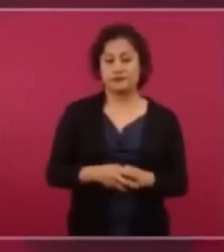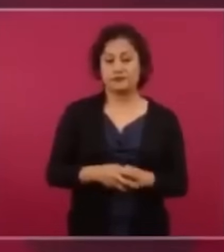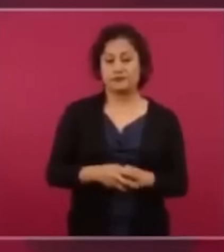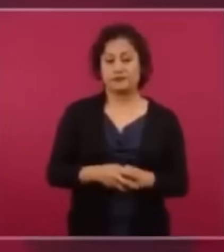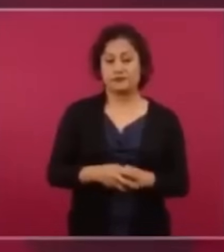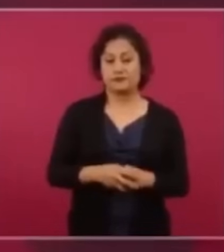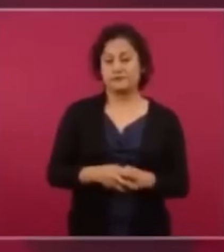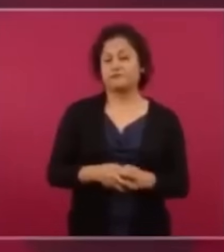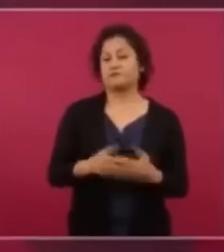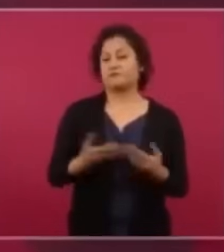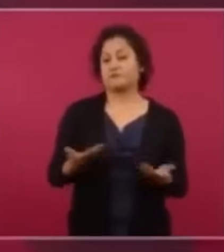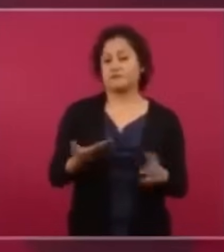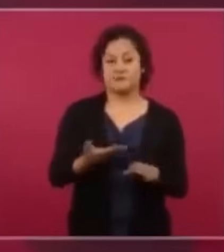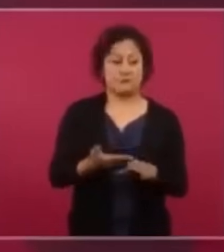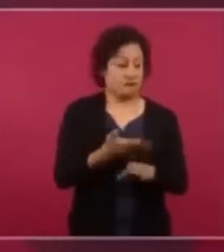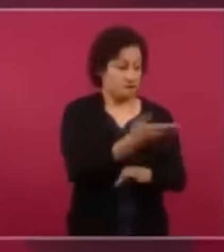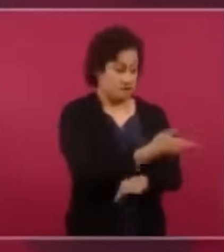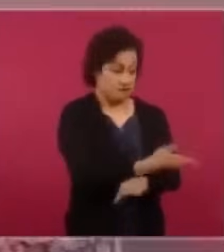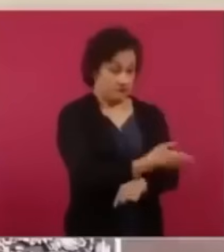Recibían